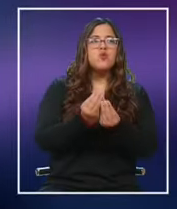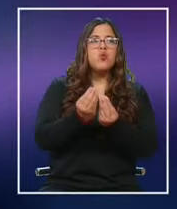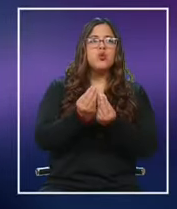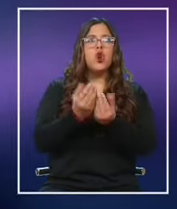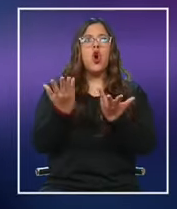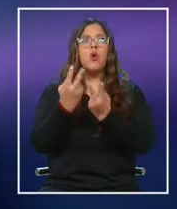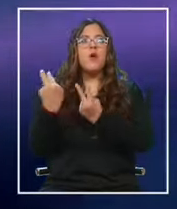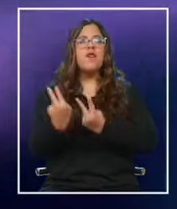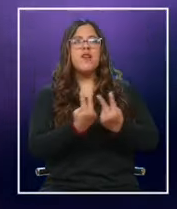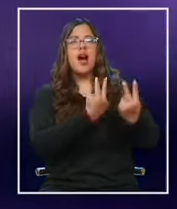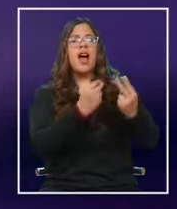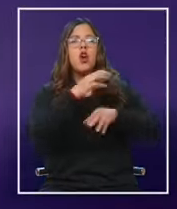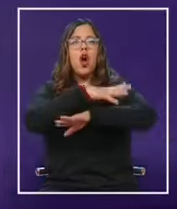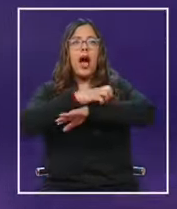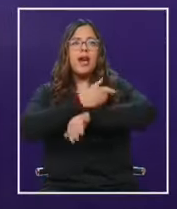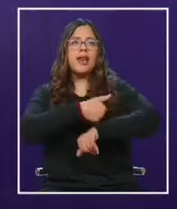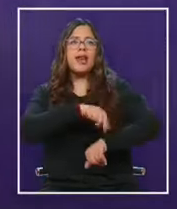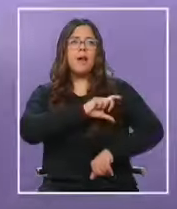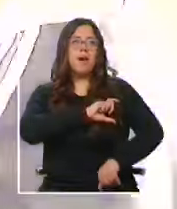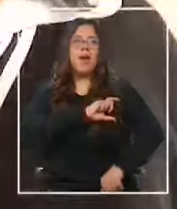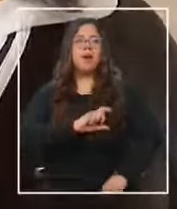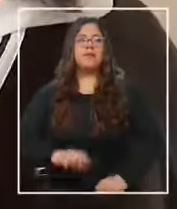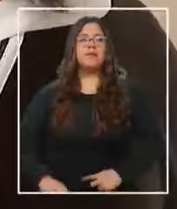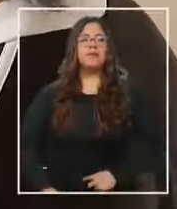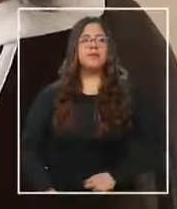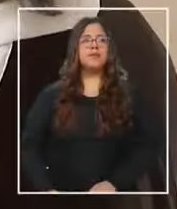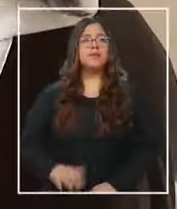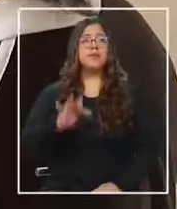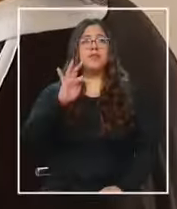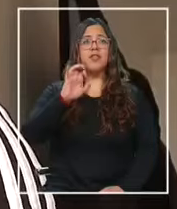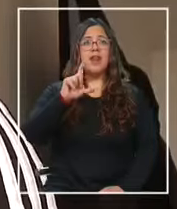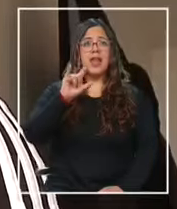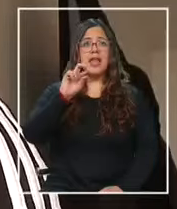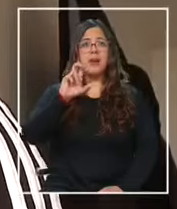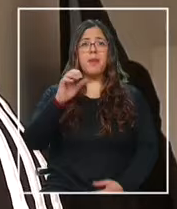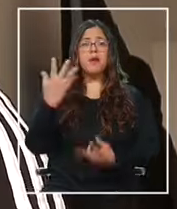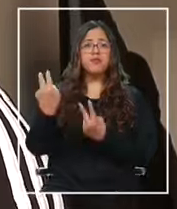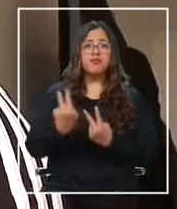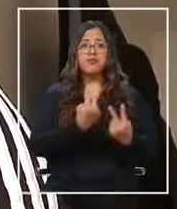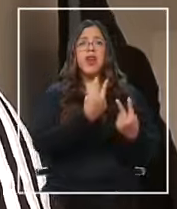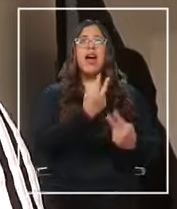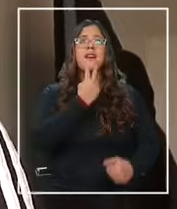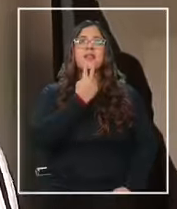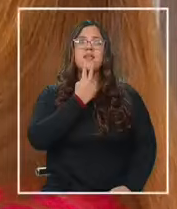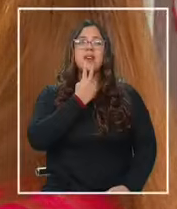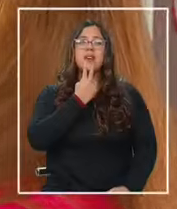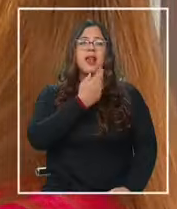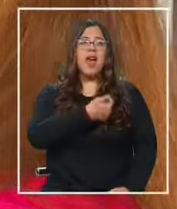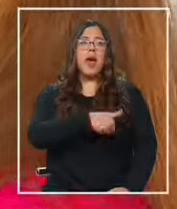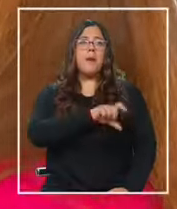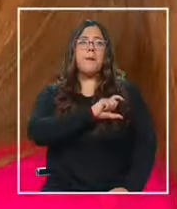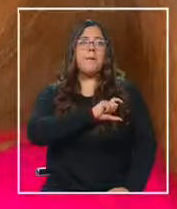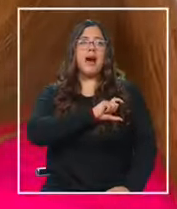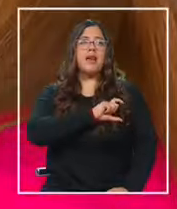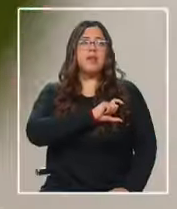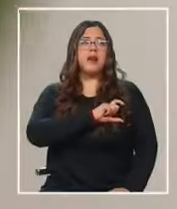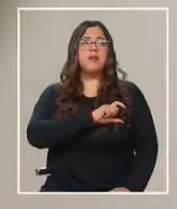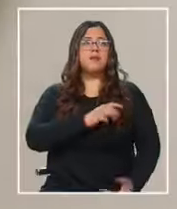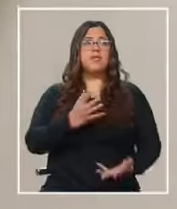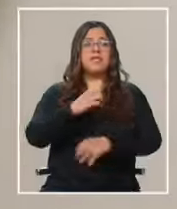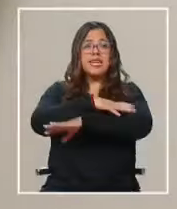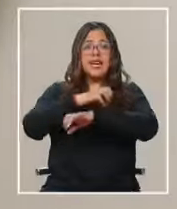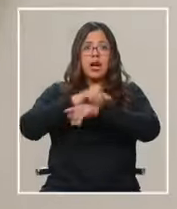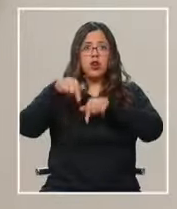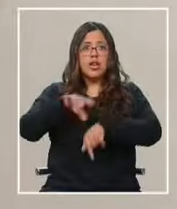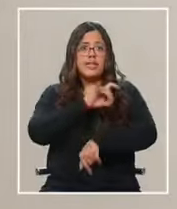viajé con mi gata a España? ¿Cómo viajé con la lana a España? Felipe se fue a vivir a España por 2 años. Dejar a Lana en Chile no era una